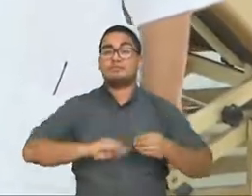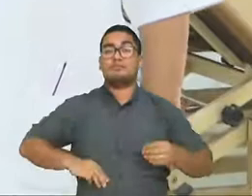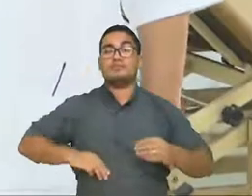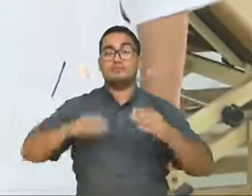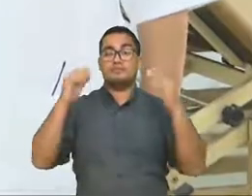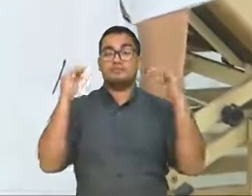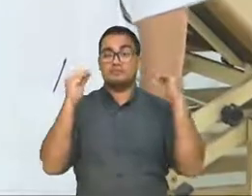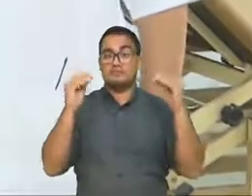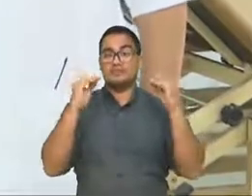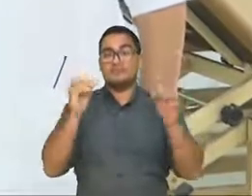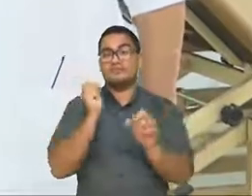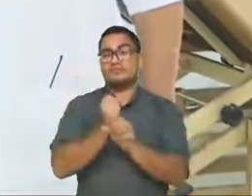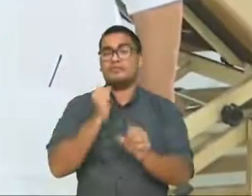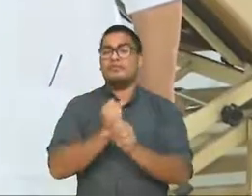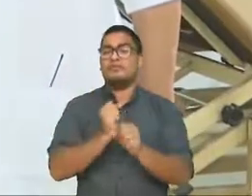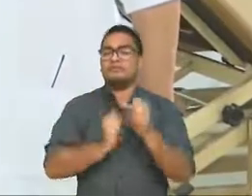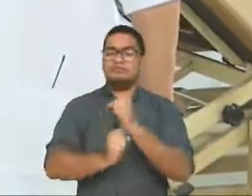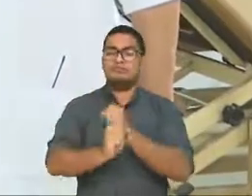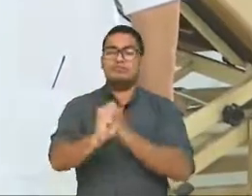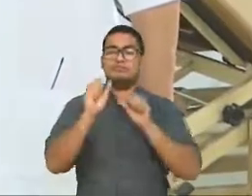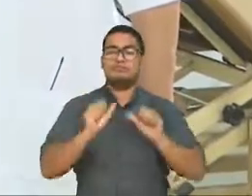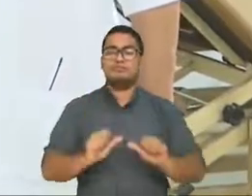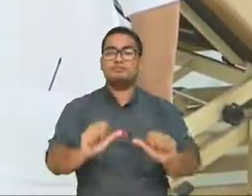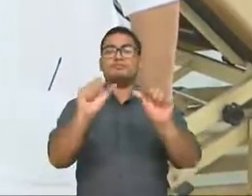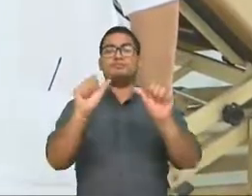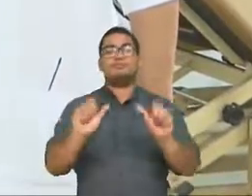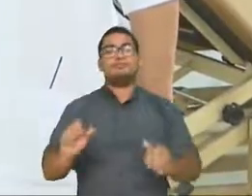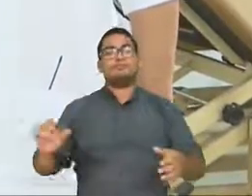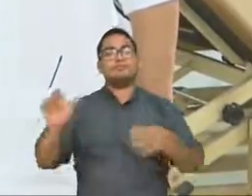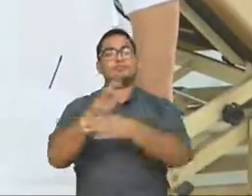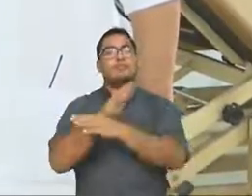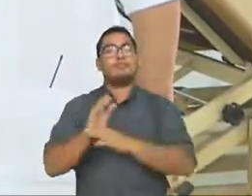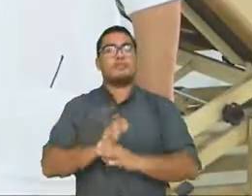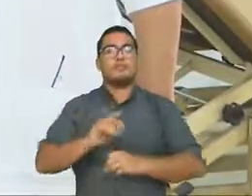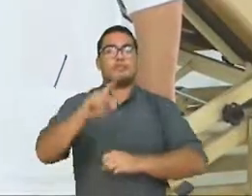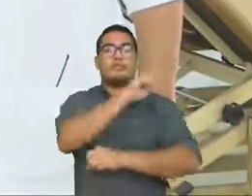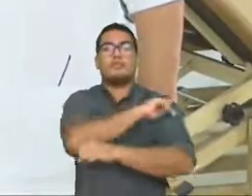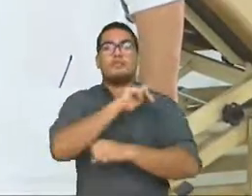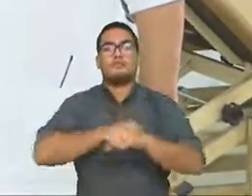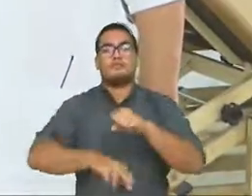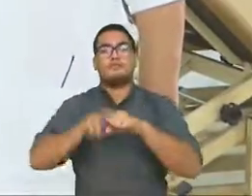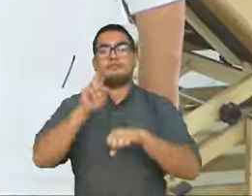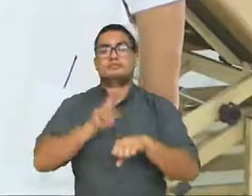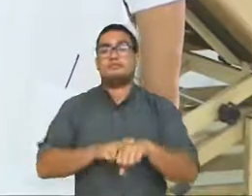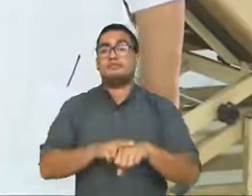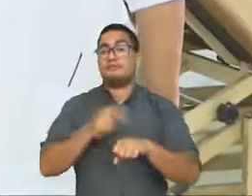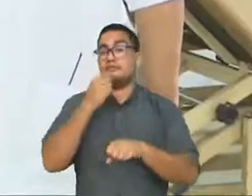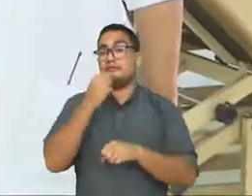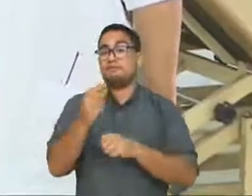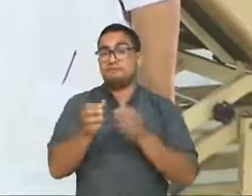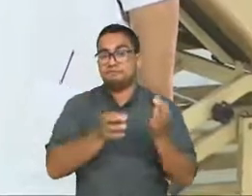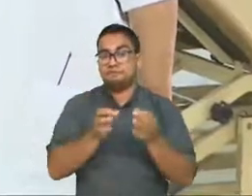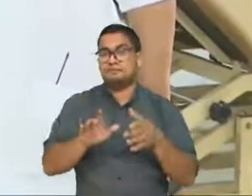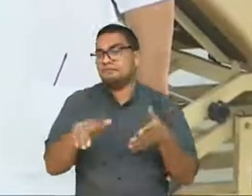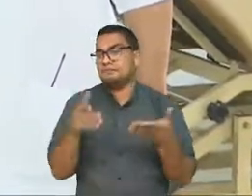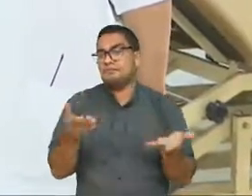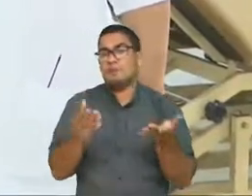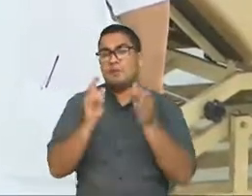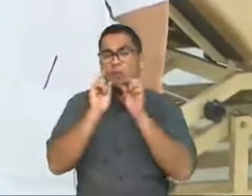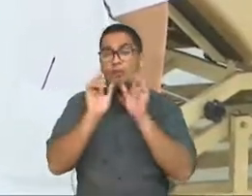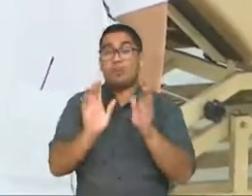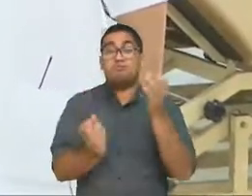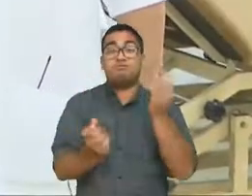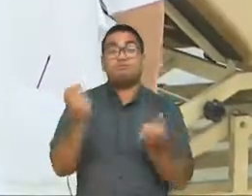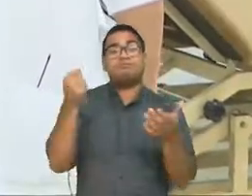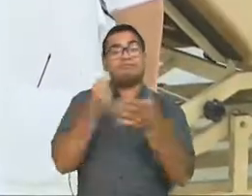campaña permanente. Bueno, en todo esto lo ejecuta la Policía Nacional precisamente para la prevención de los accidentes